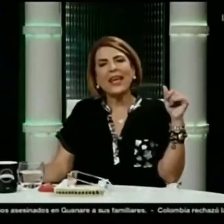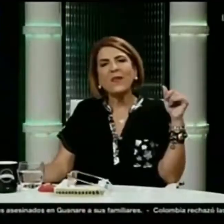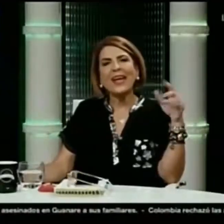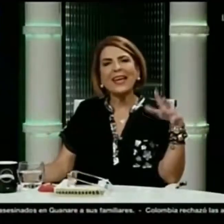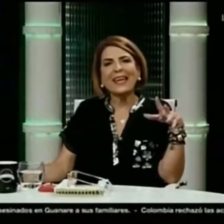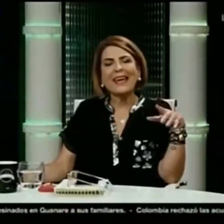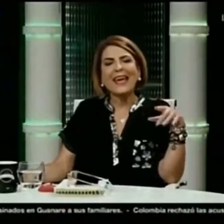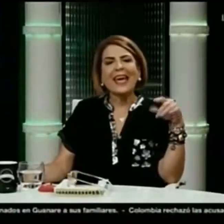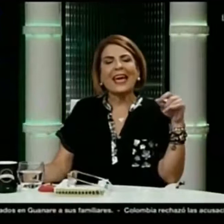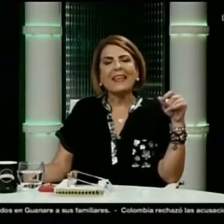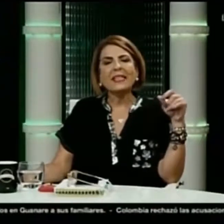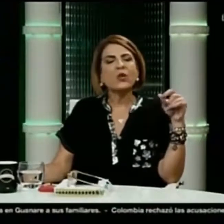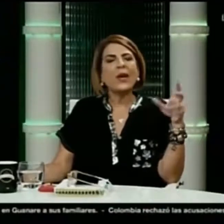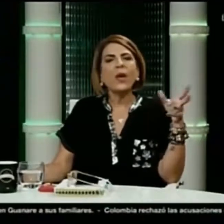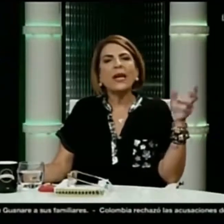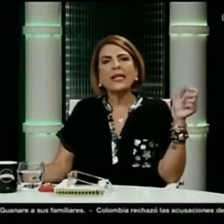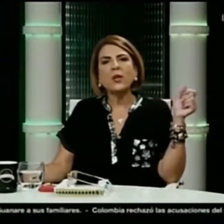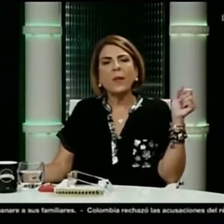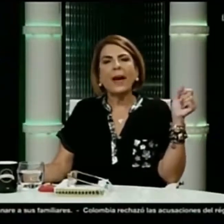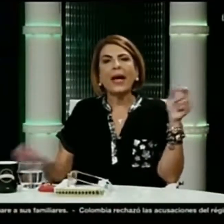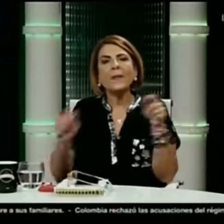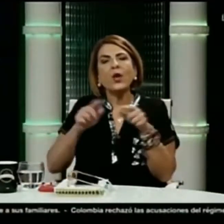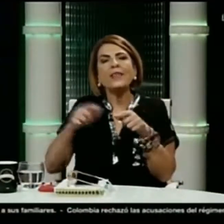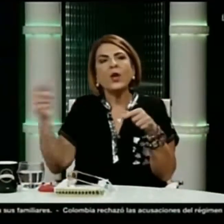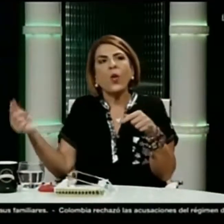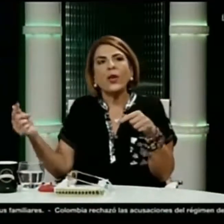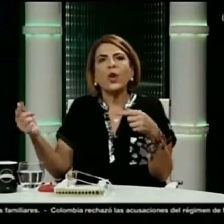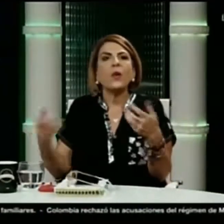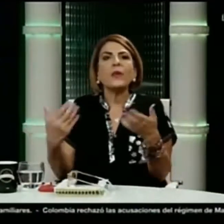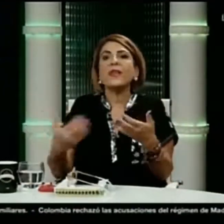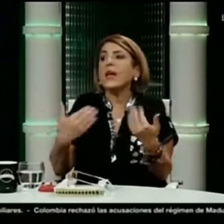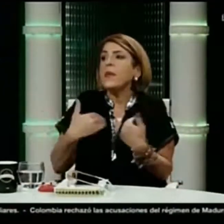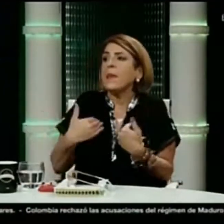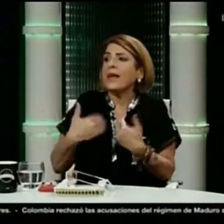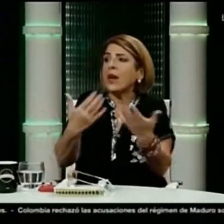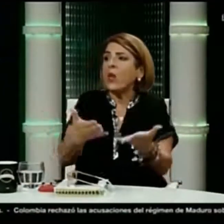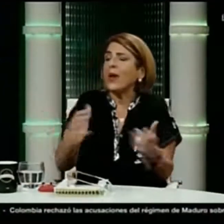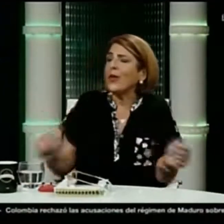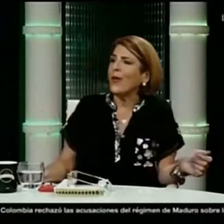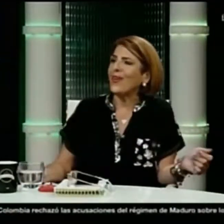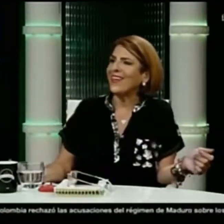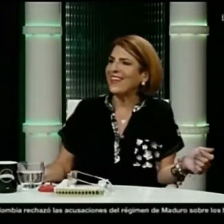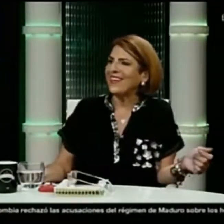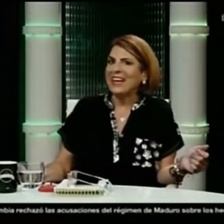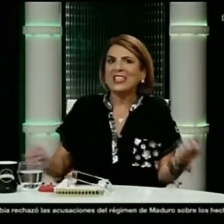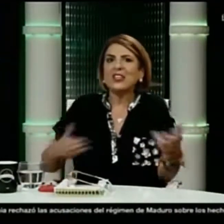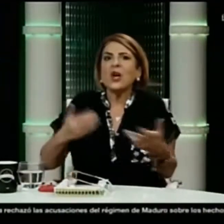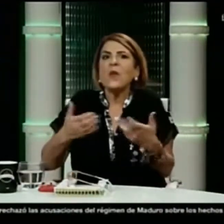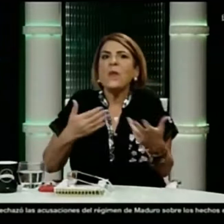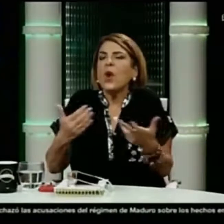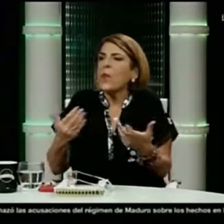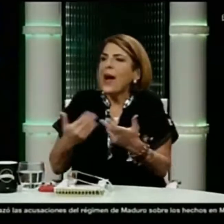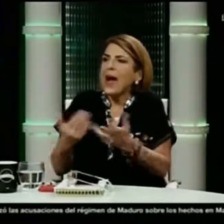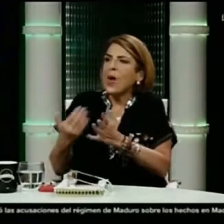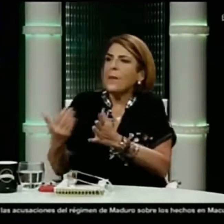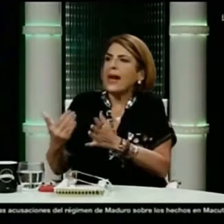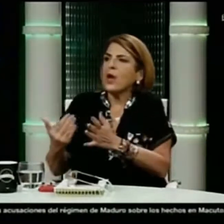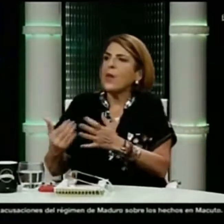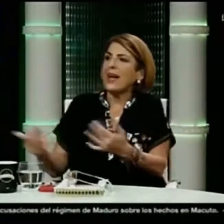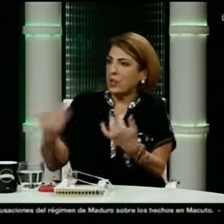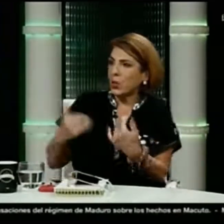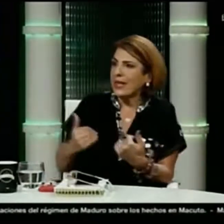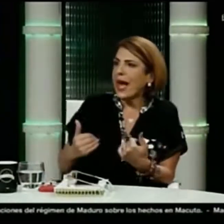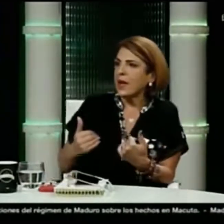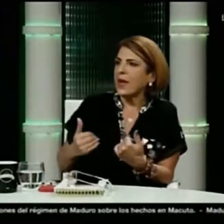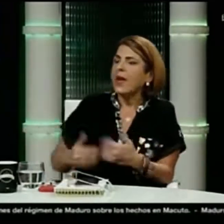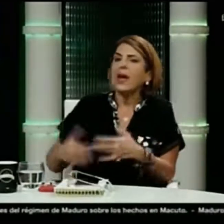Porque hay algo en las redes que dice, tú eres igualita a tu papá, y me lo dicen los guaidolobes, pero si es que mi papá está con Guaidó. Entonces, ¿cómo vas a comparar, como